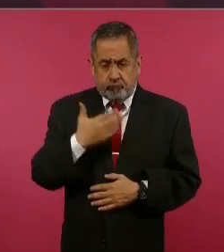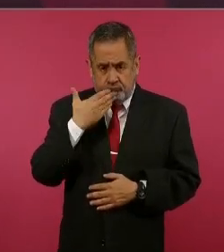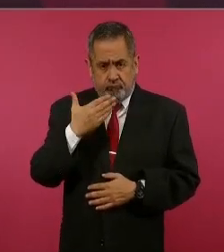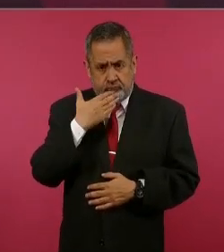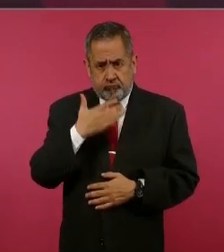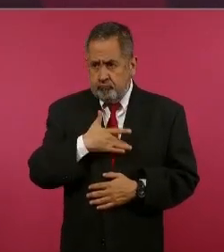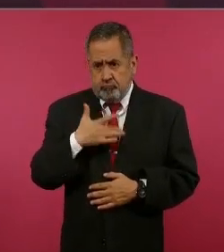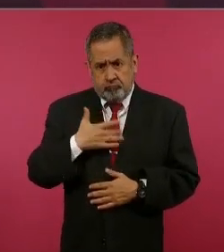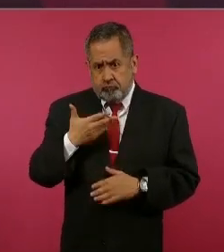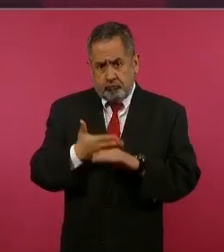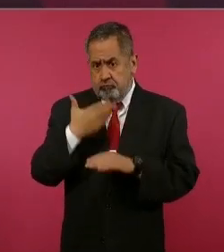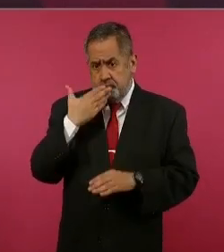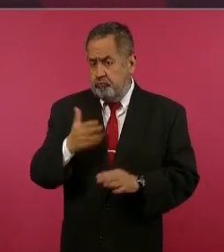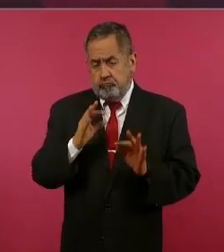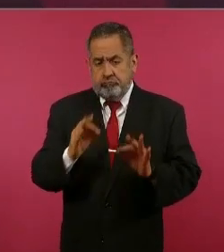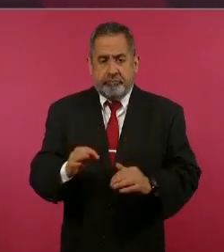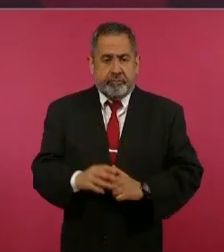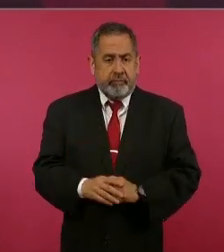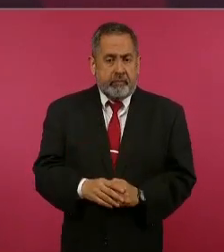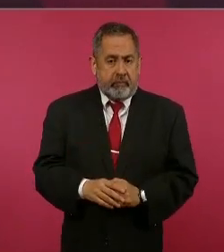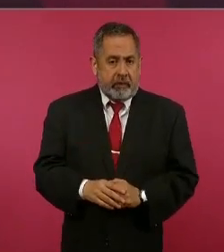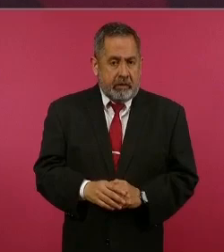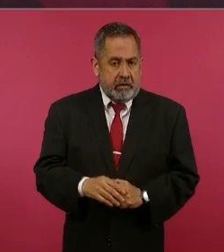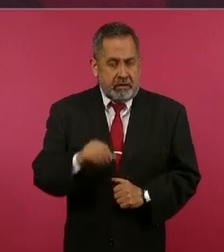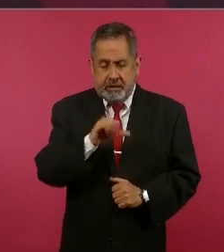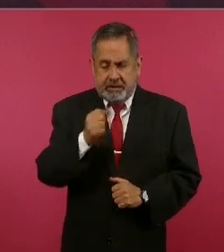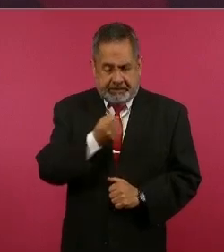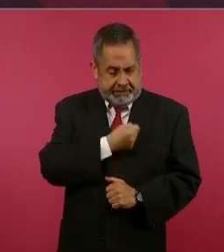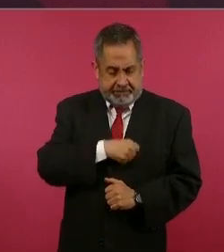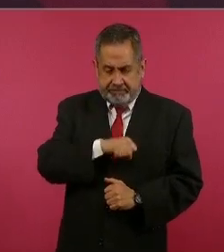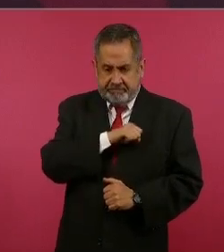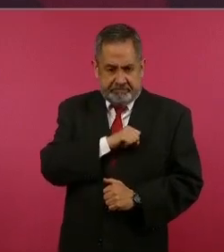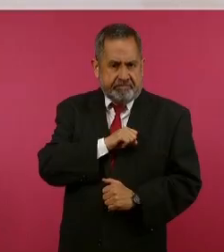muy bien en salud.